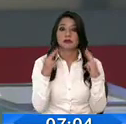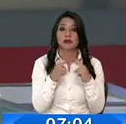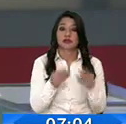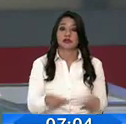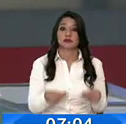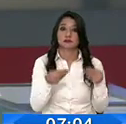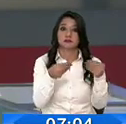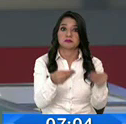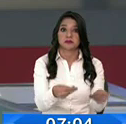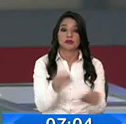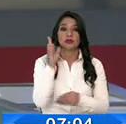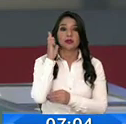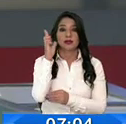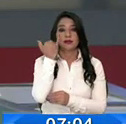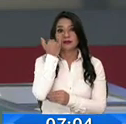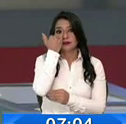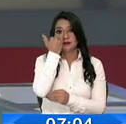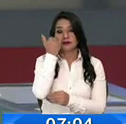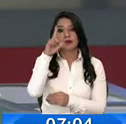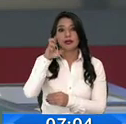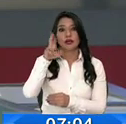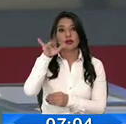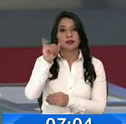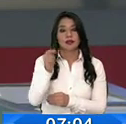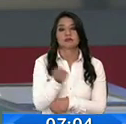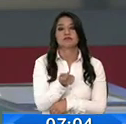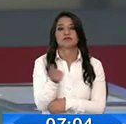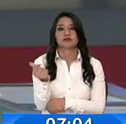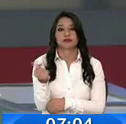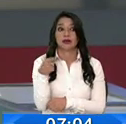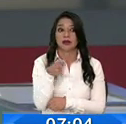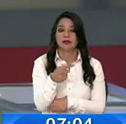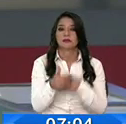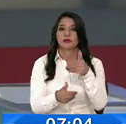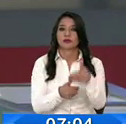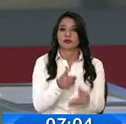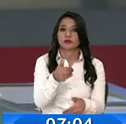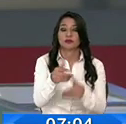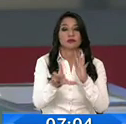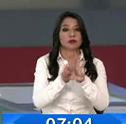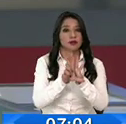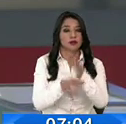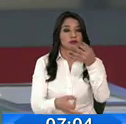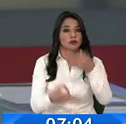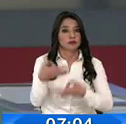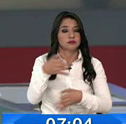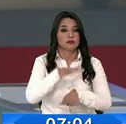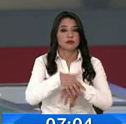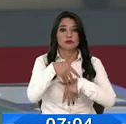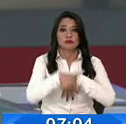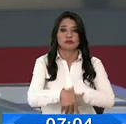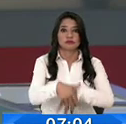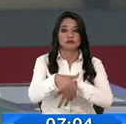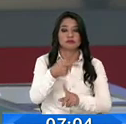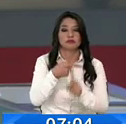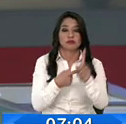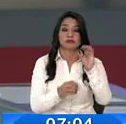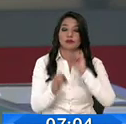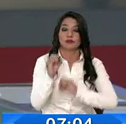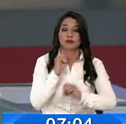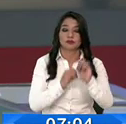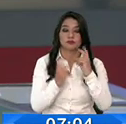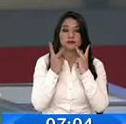entregado al líder indígena leonidas iza mismo que enfrenta a varios procesos legales por las movilizaciones del mes de